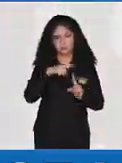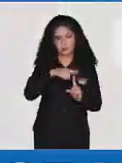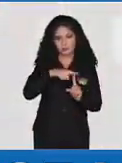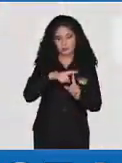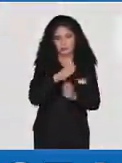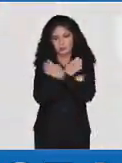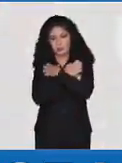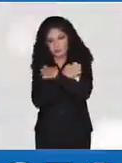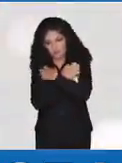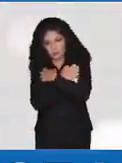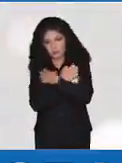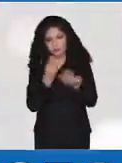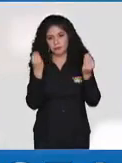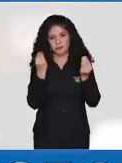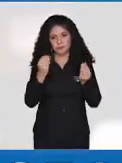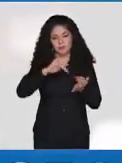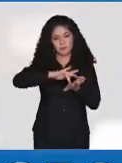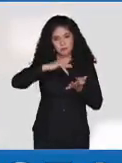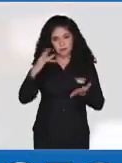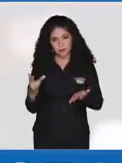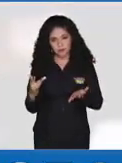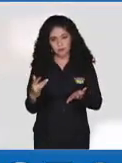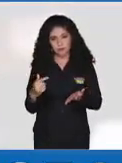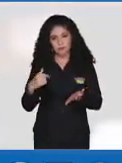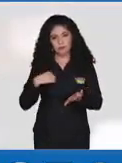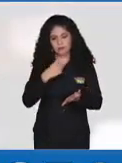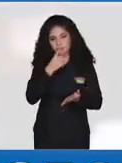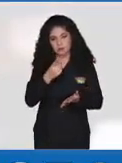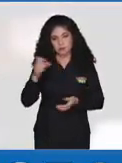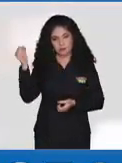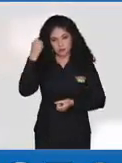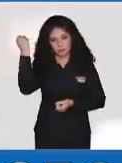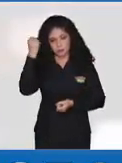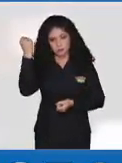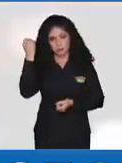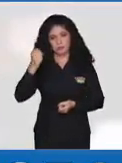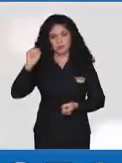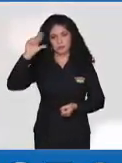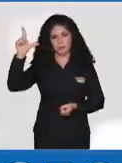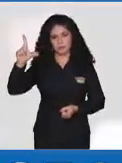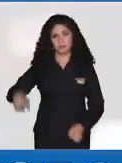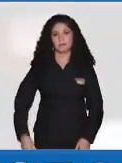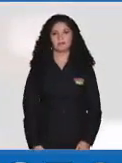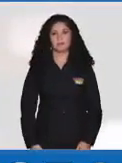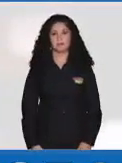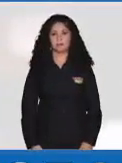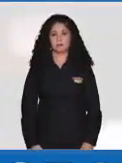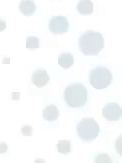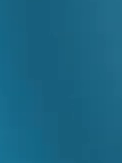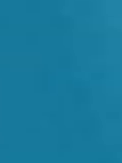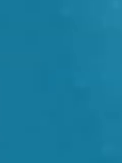tarea de la educación. Muchas gracias. Les deseo el mejor de los